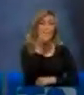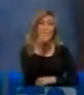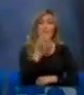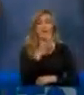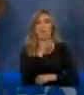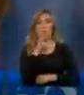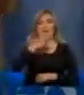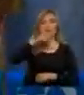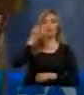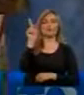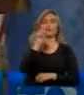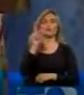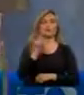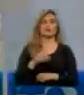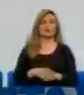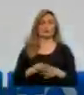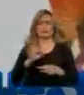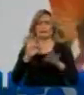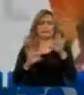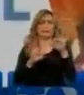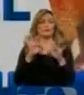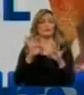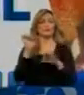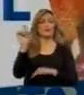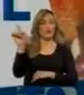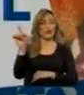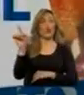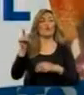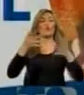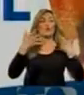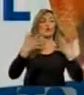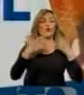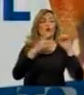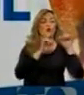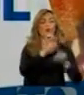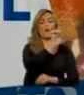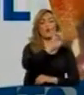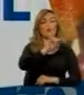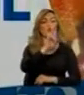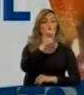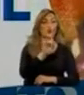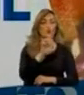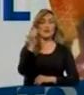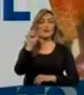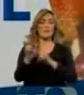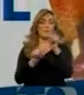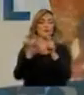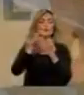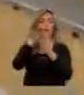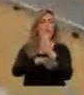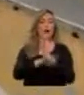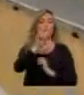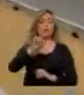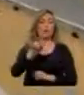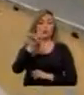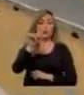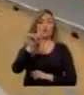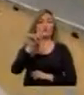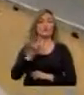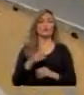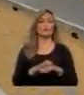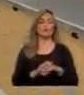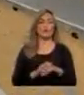cuenta la velocidad de contagio del virus, que en Guayaquil disminuyó a 1.1 por cada 10.000 habitantes, se da paso a